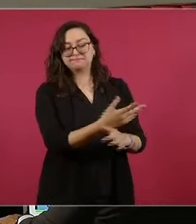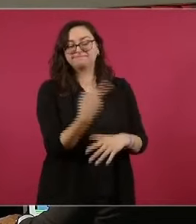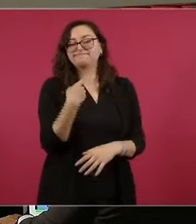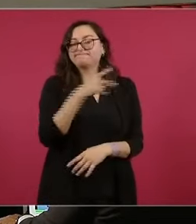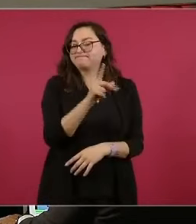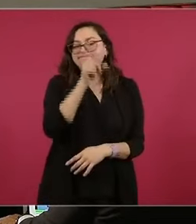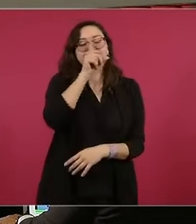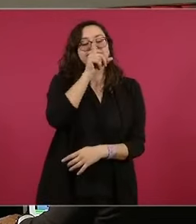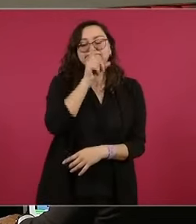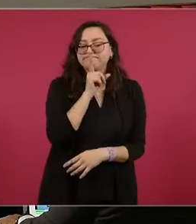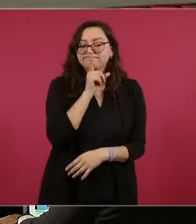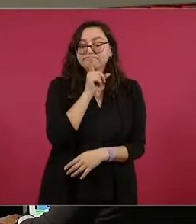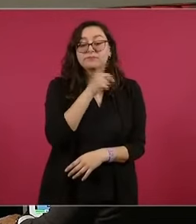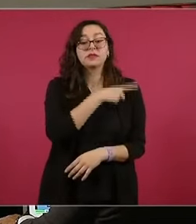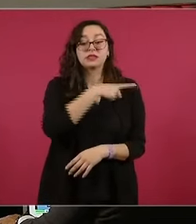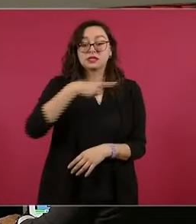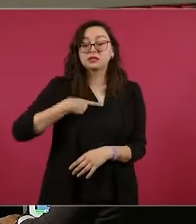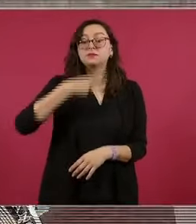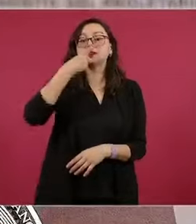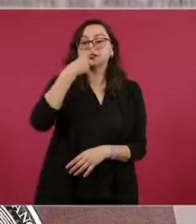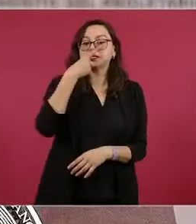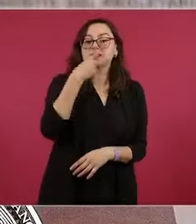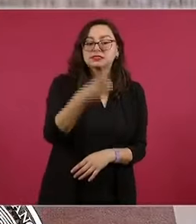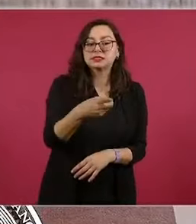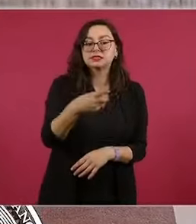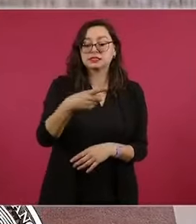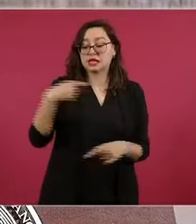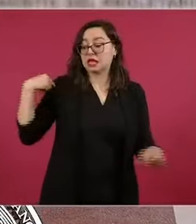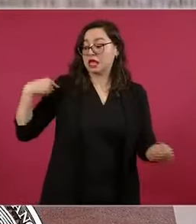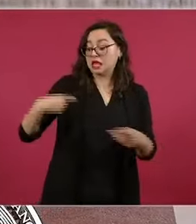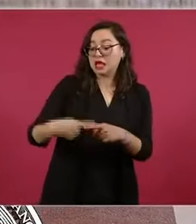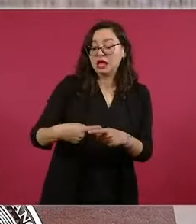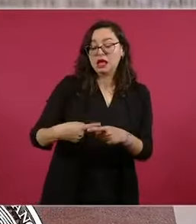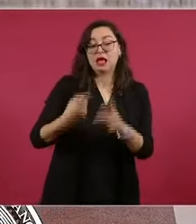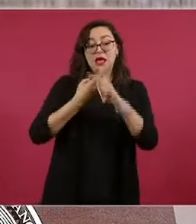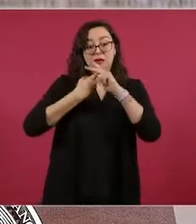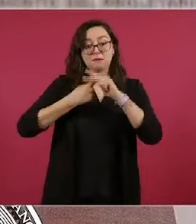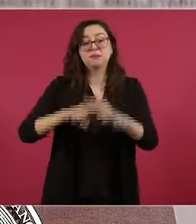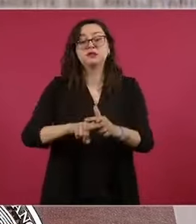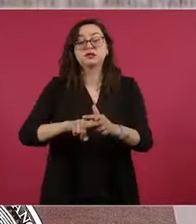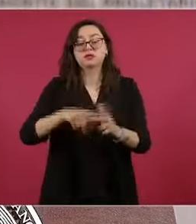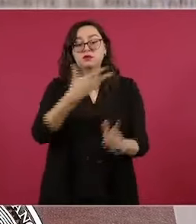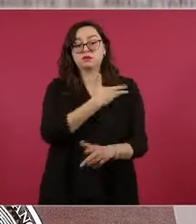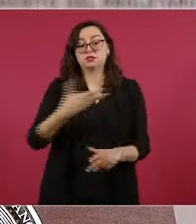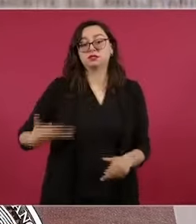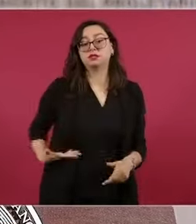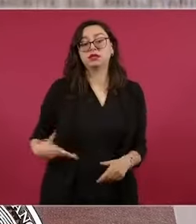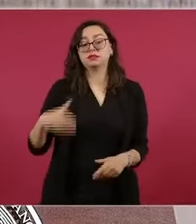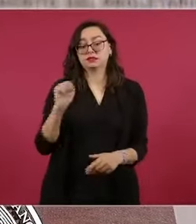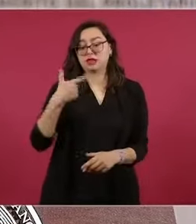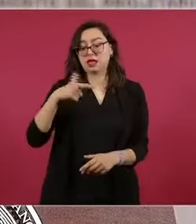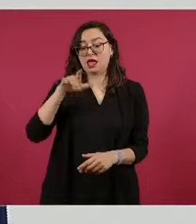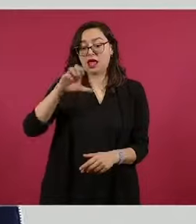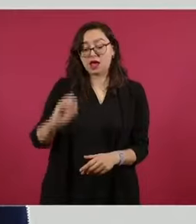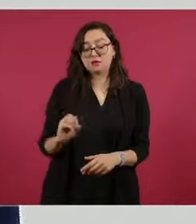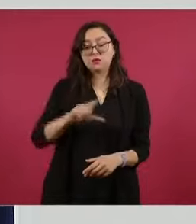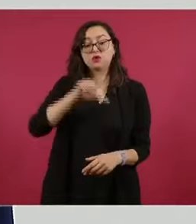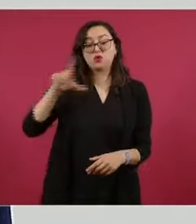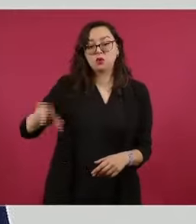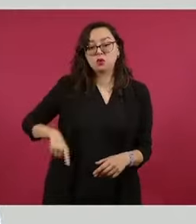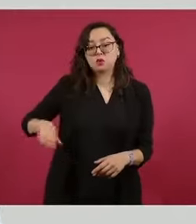falso. Hay que aclarar que al inicio de esta administración que encabeza el presidente Andrés Manuel López Obrador,